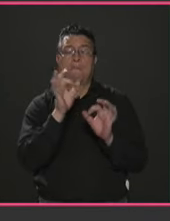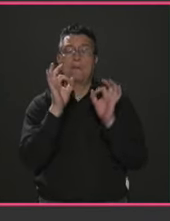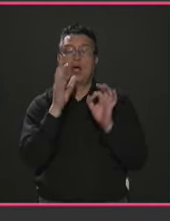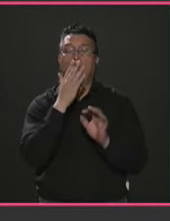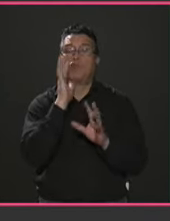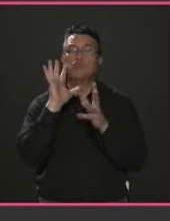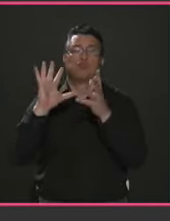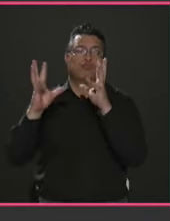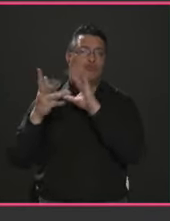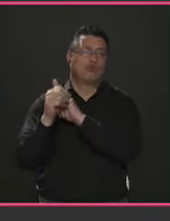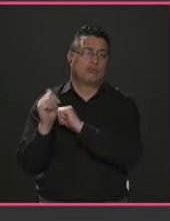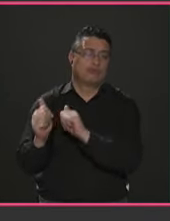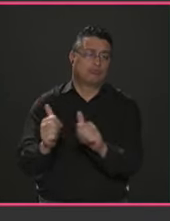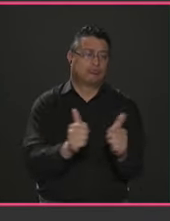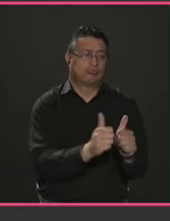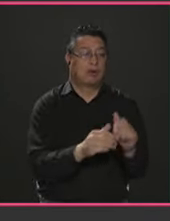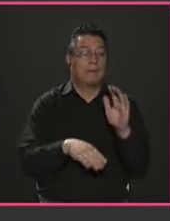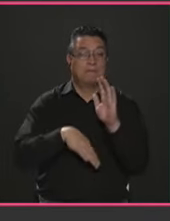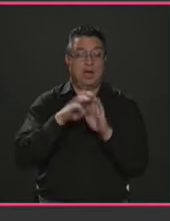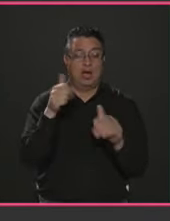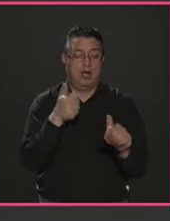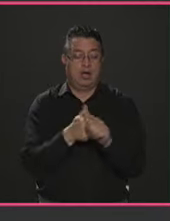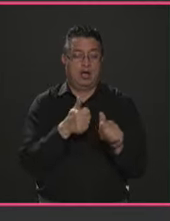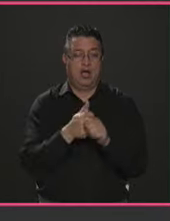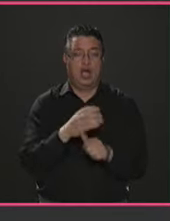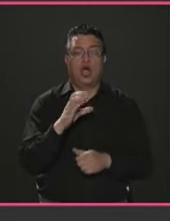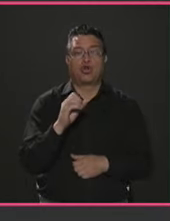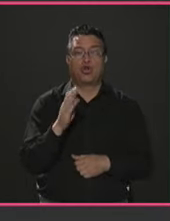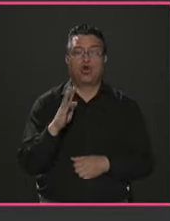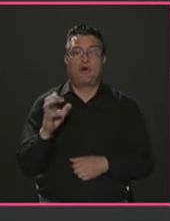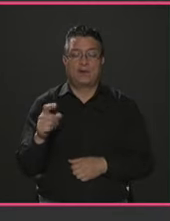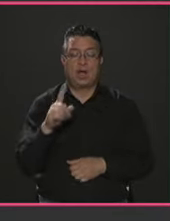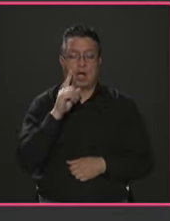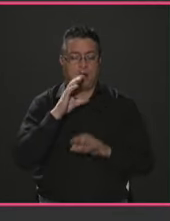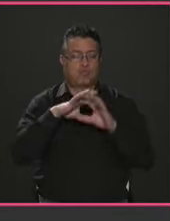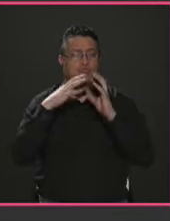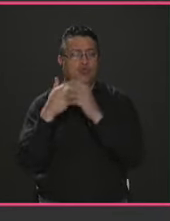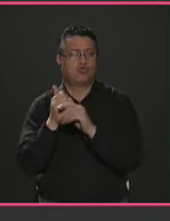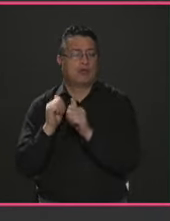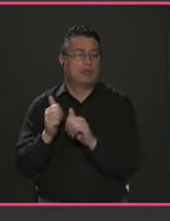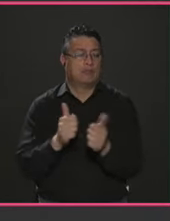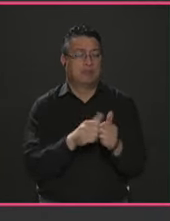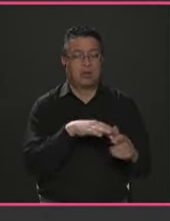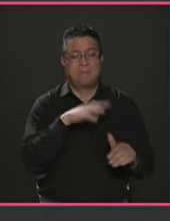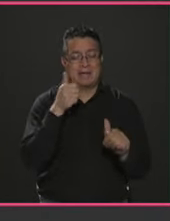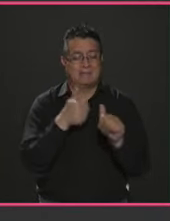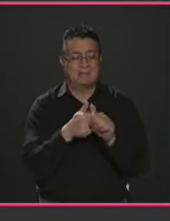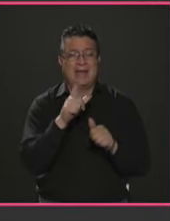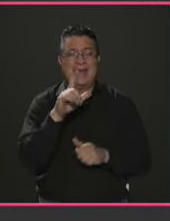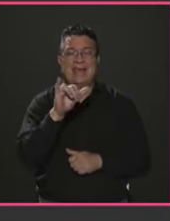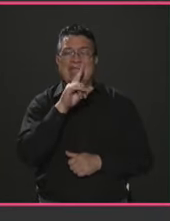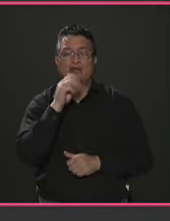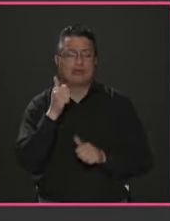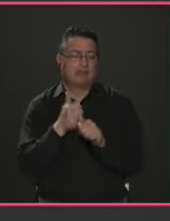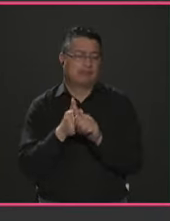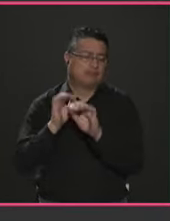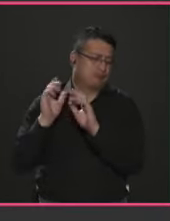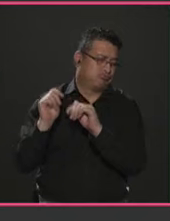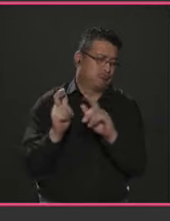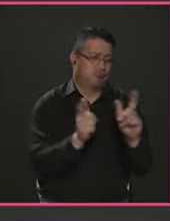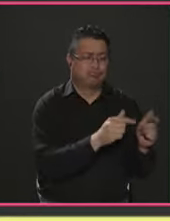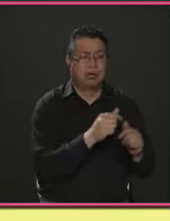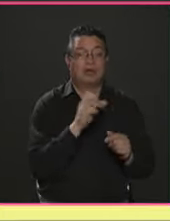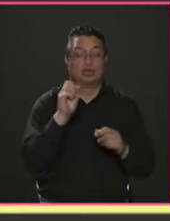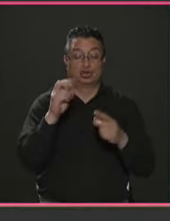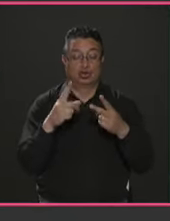del mundo las mayores reservas de cobre y producción de cobre del mundo Las mayores reservas de litio el segundo en producción